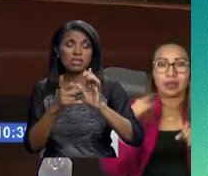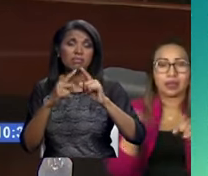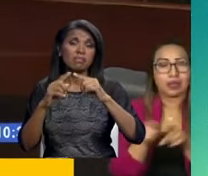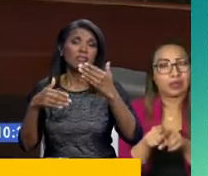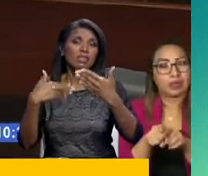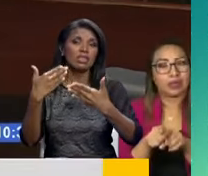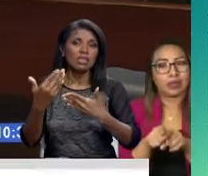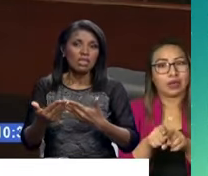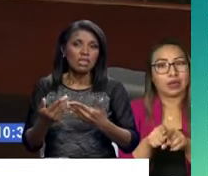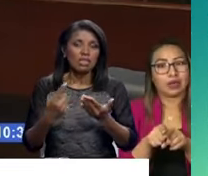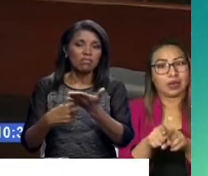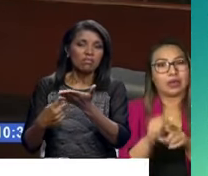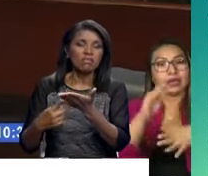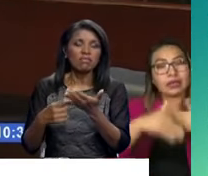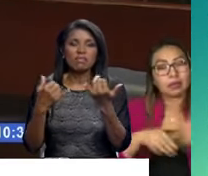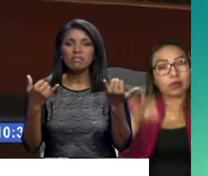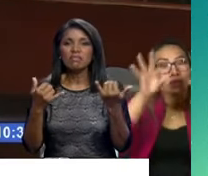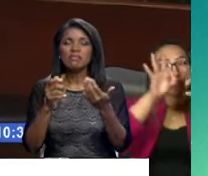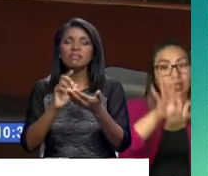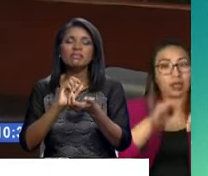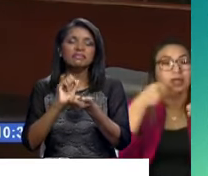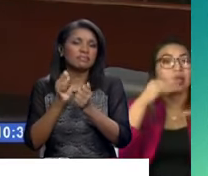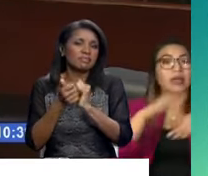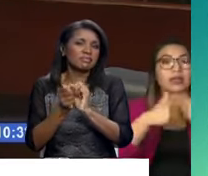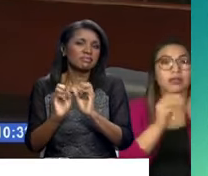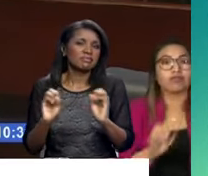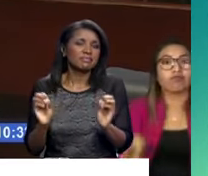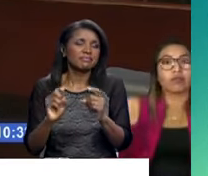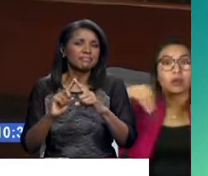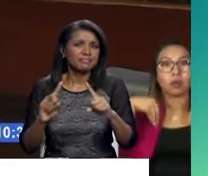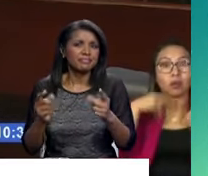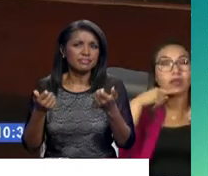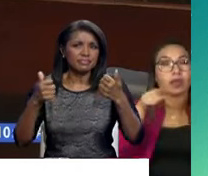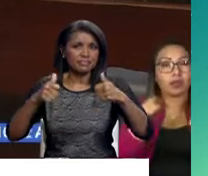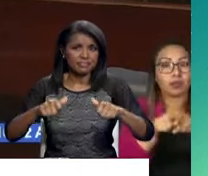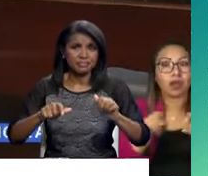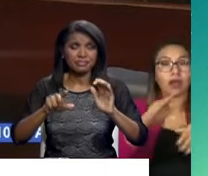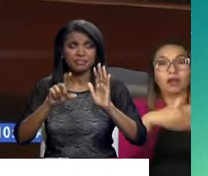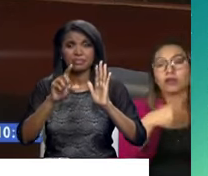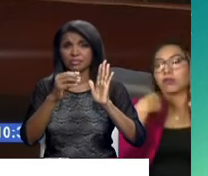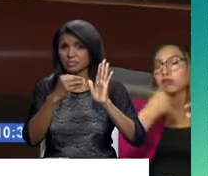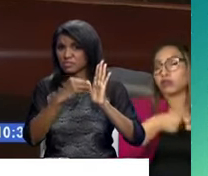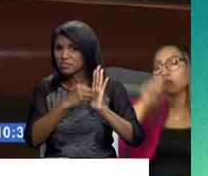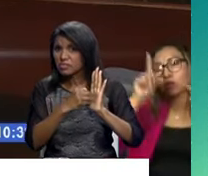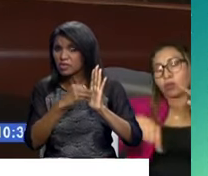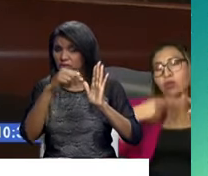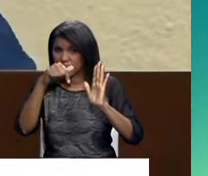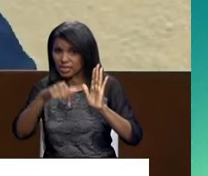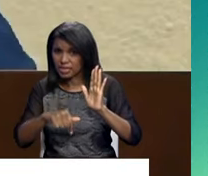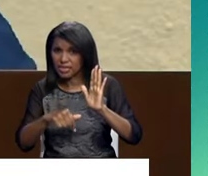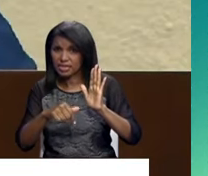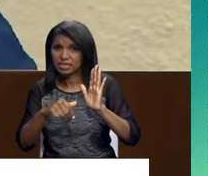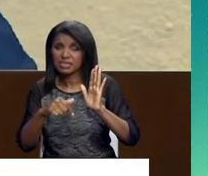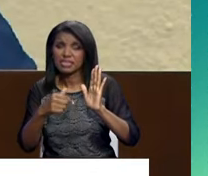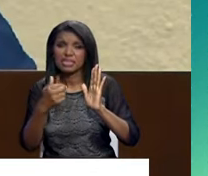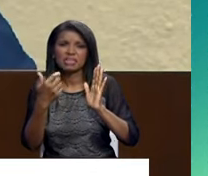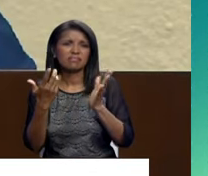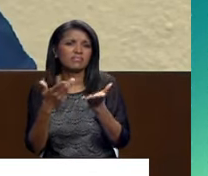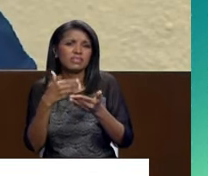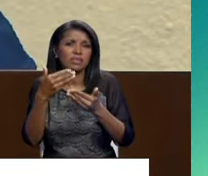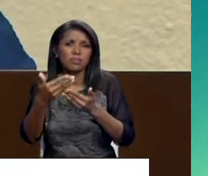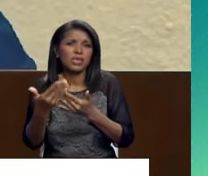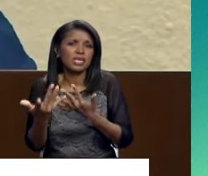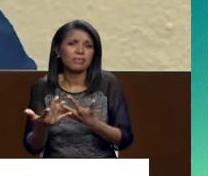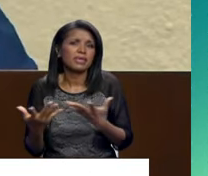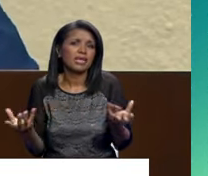debate, en esta legislatura no sucedió. En base al reglamento interno de la Asamblea Nacional, hay que esperar a la próxima legislatura o en las